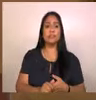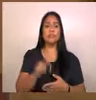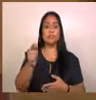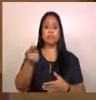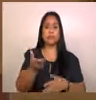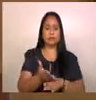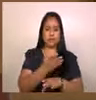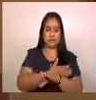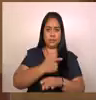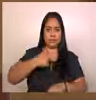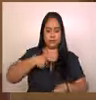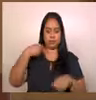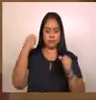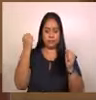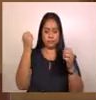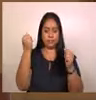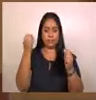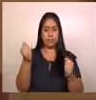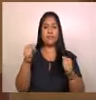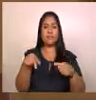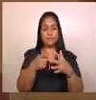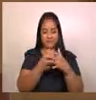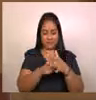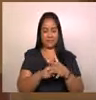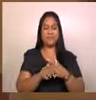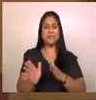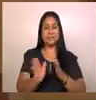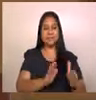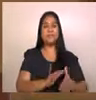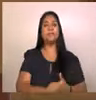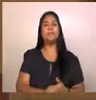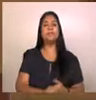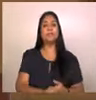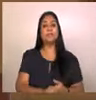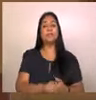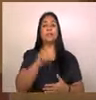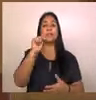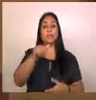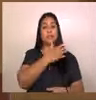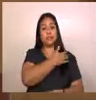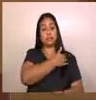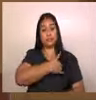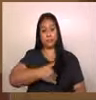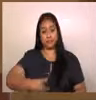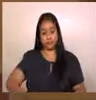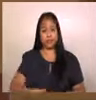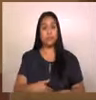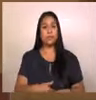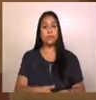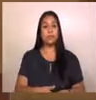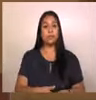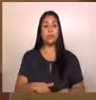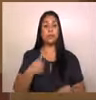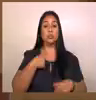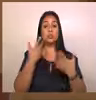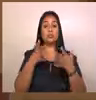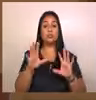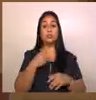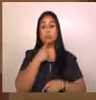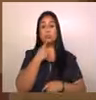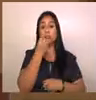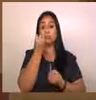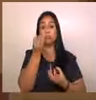previa a mi intervención que inicio a continuación. El Estado, como lo he mencionado,